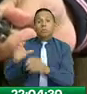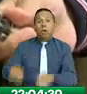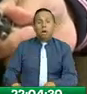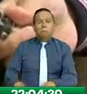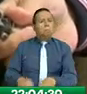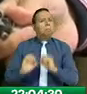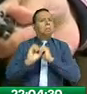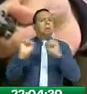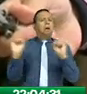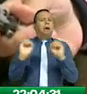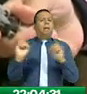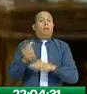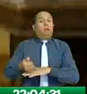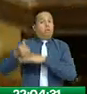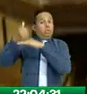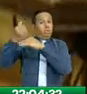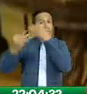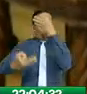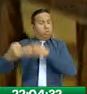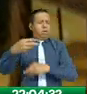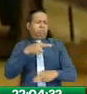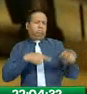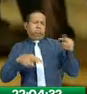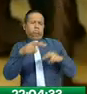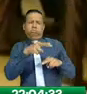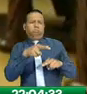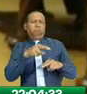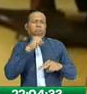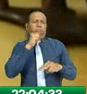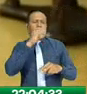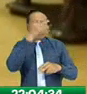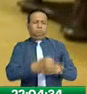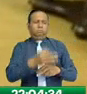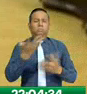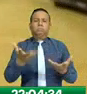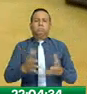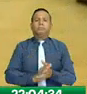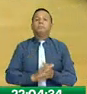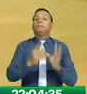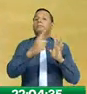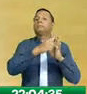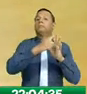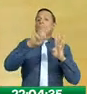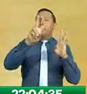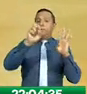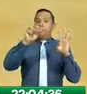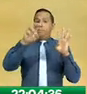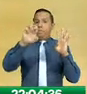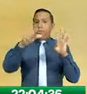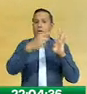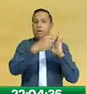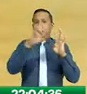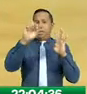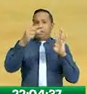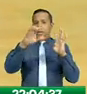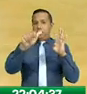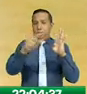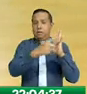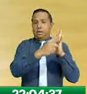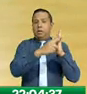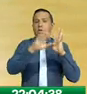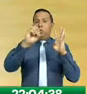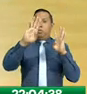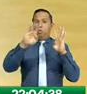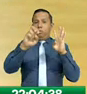hay prisión preventiva. Con Ocles son investigados J. Vanegas, C. Egas, J. Obaco y